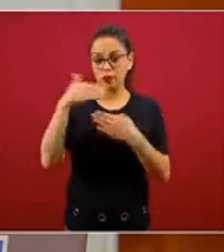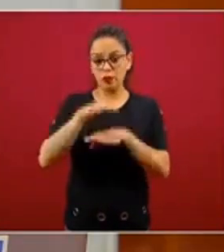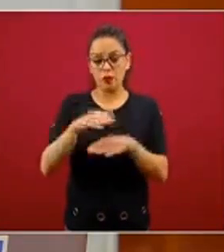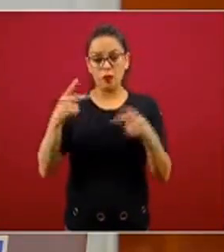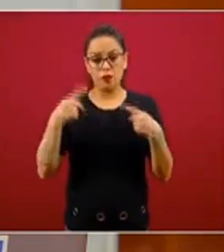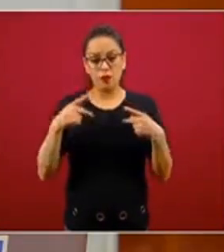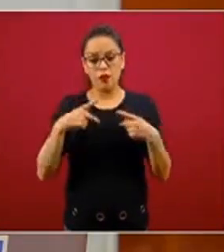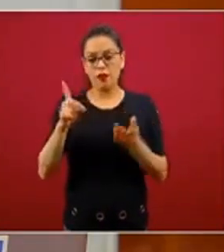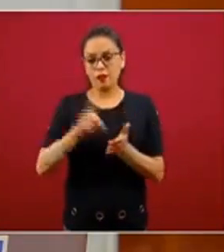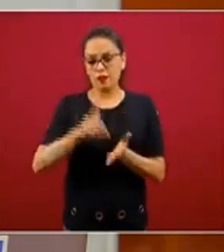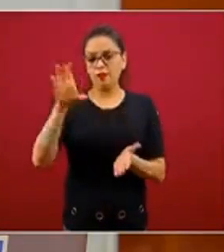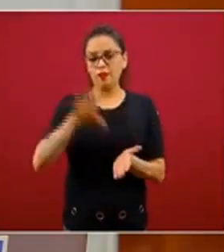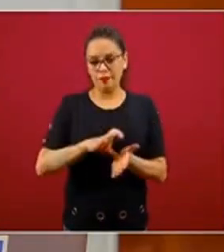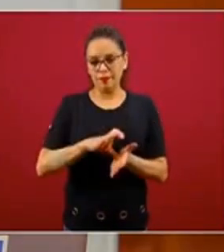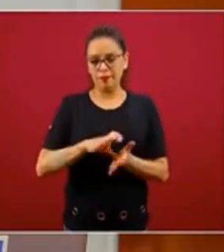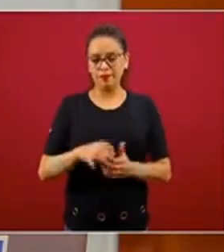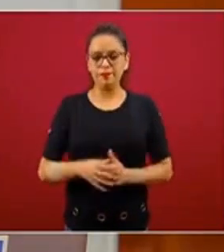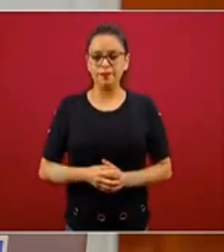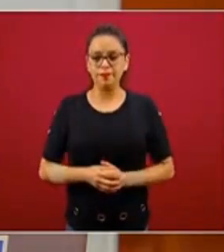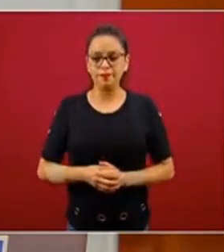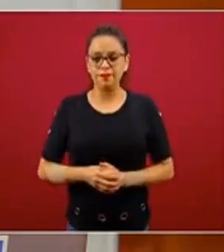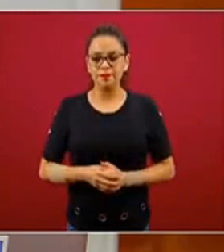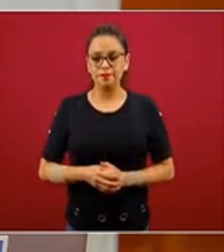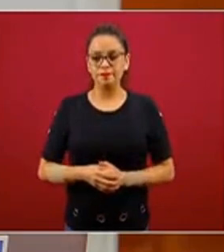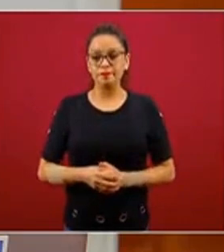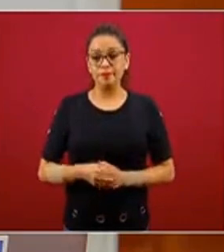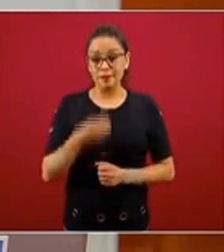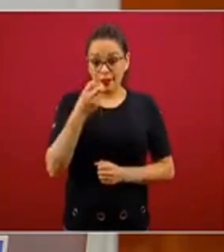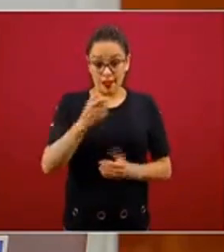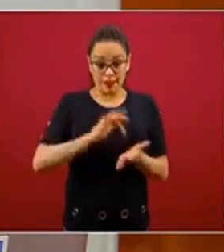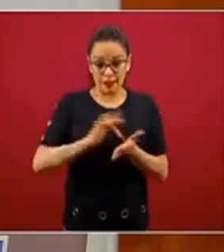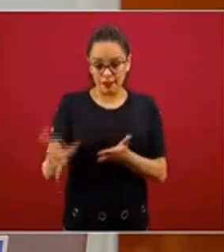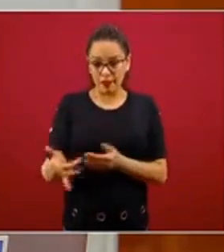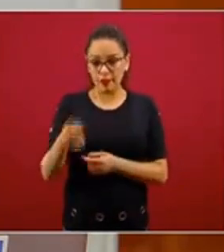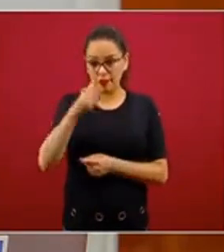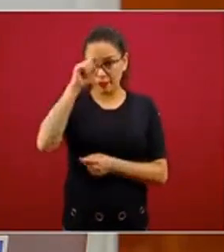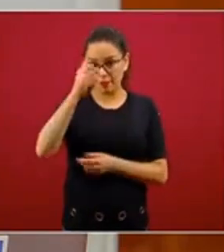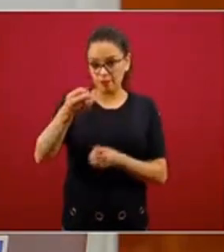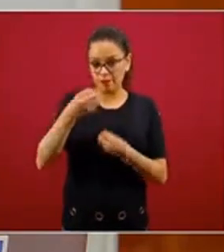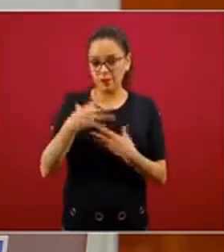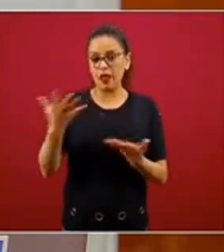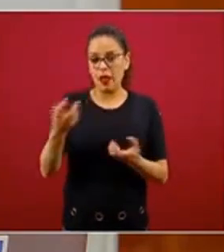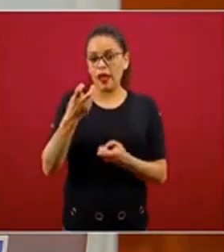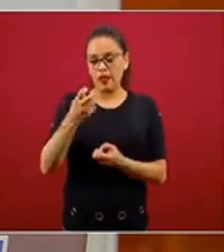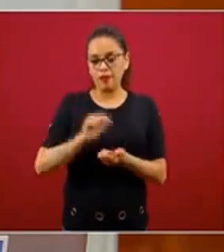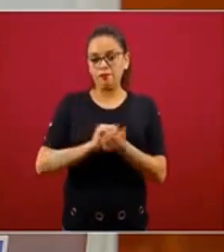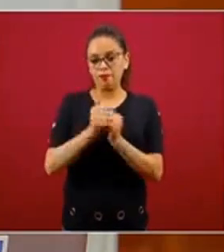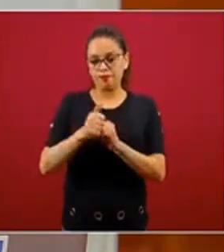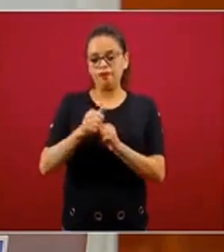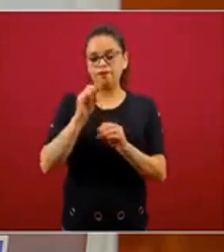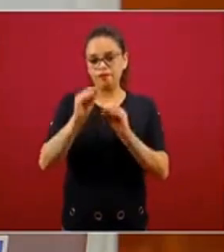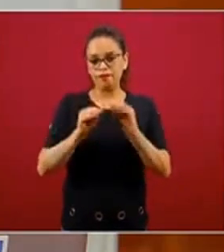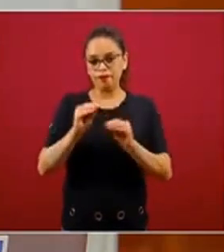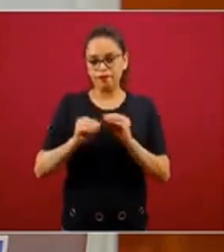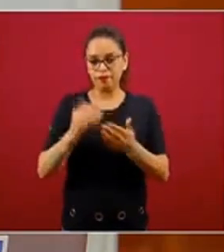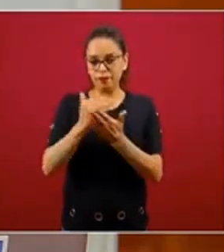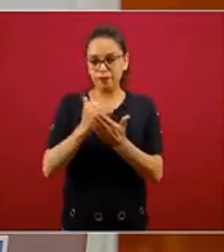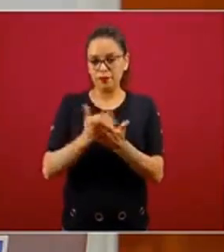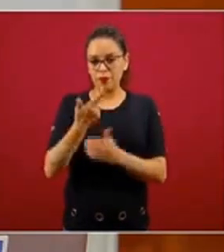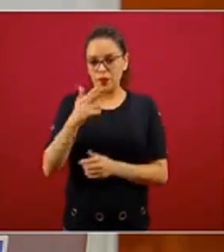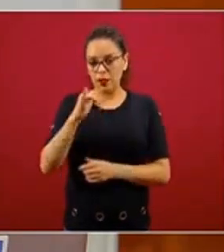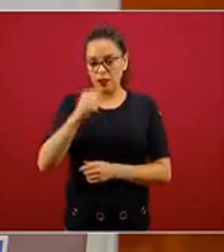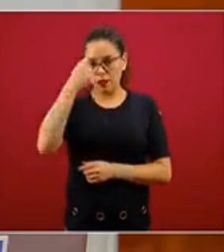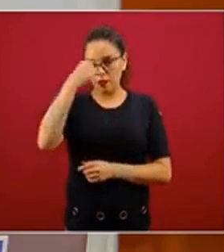con discapacidad. Se desarrolló esta guía que es útil tanto para personas que viven con